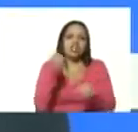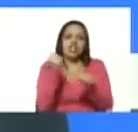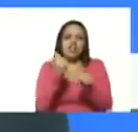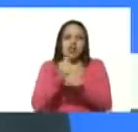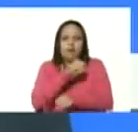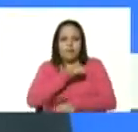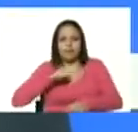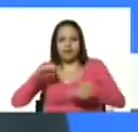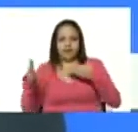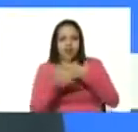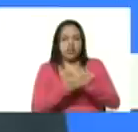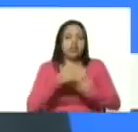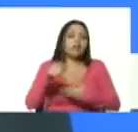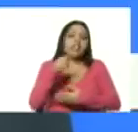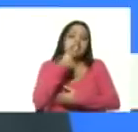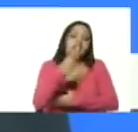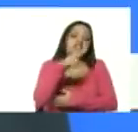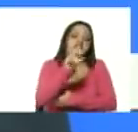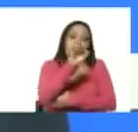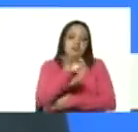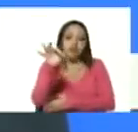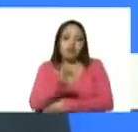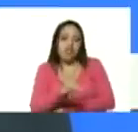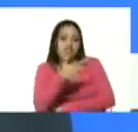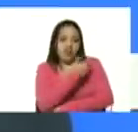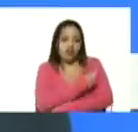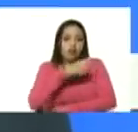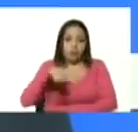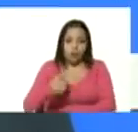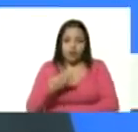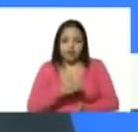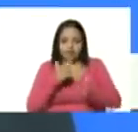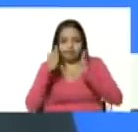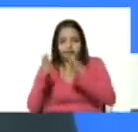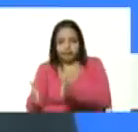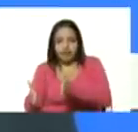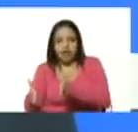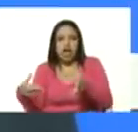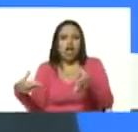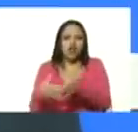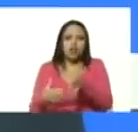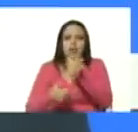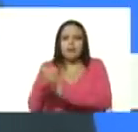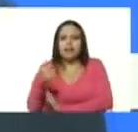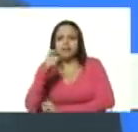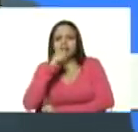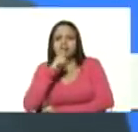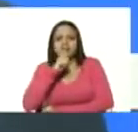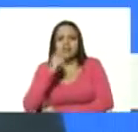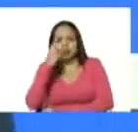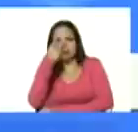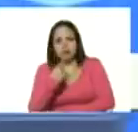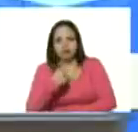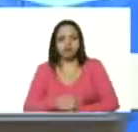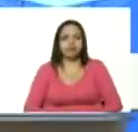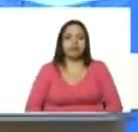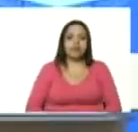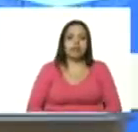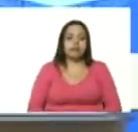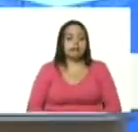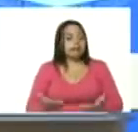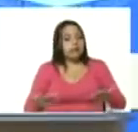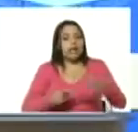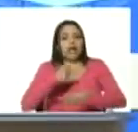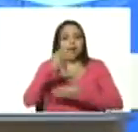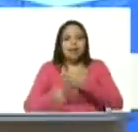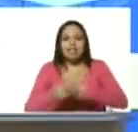e incluso dijeron que el 20% de estas dosis podía ser dirigida a los sectores más vulnerables. Mire, el Plan Nacional de Vacunación ya